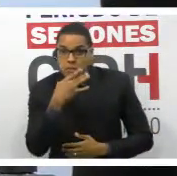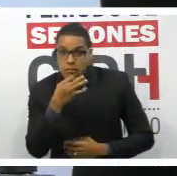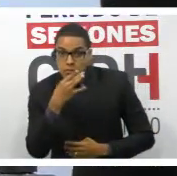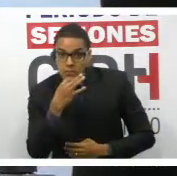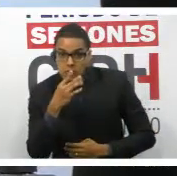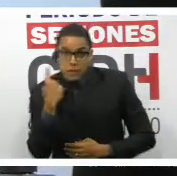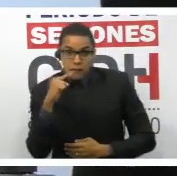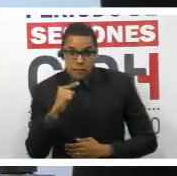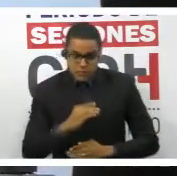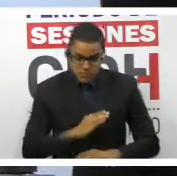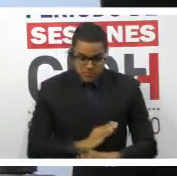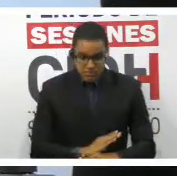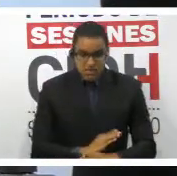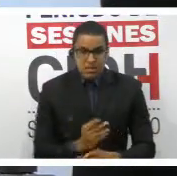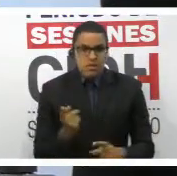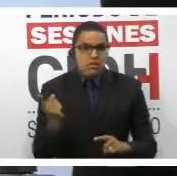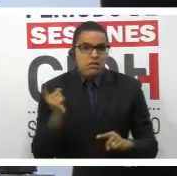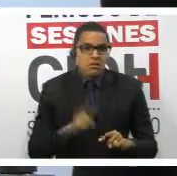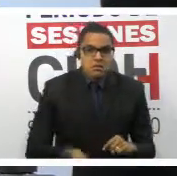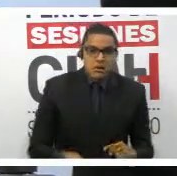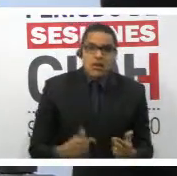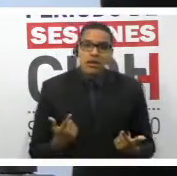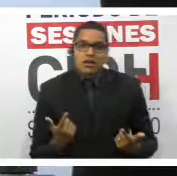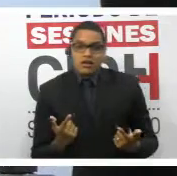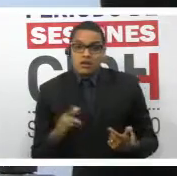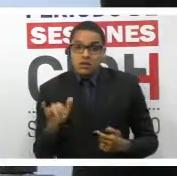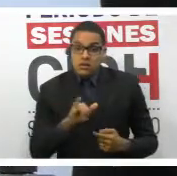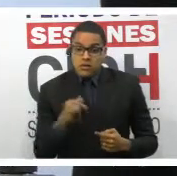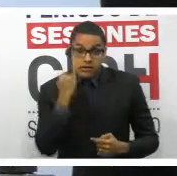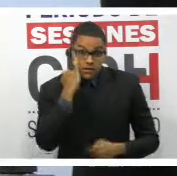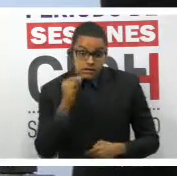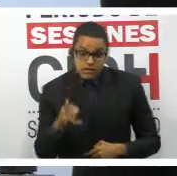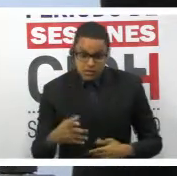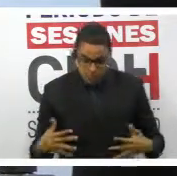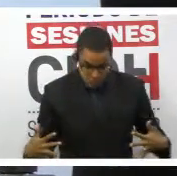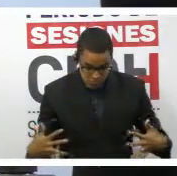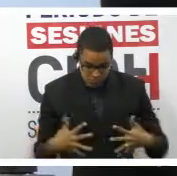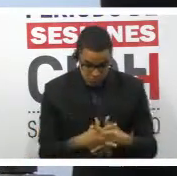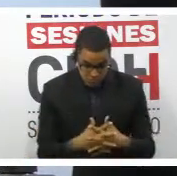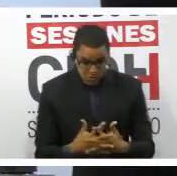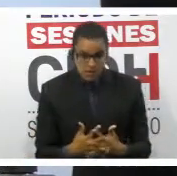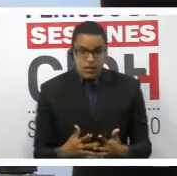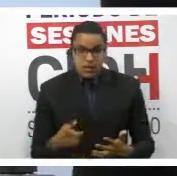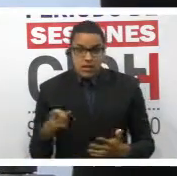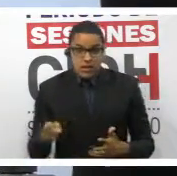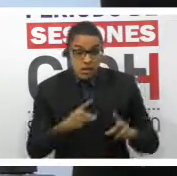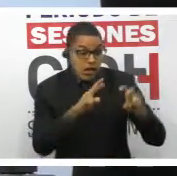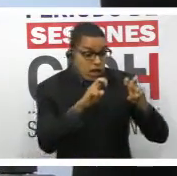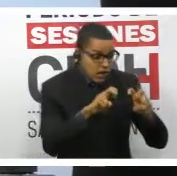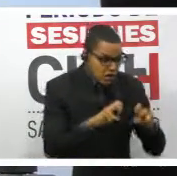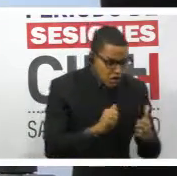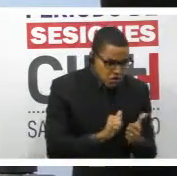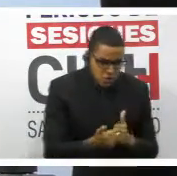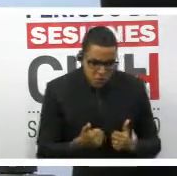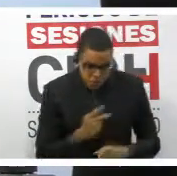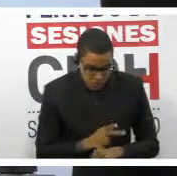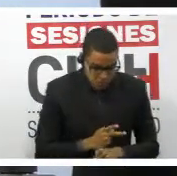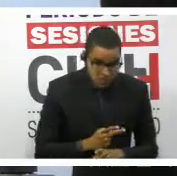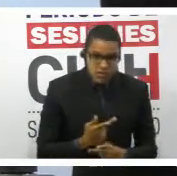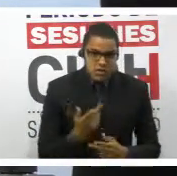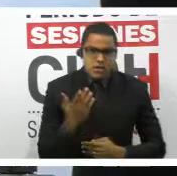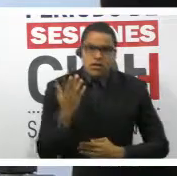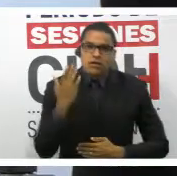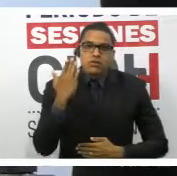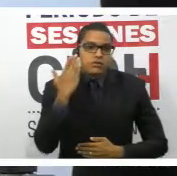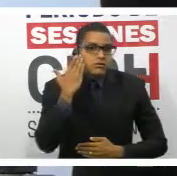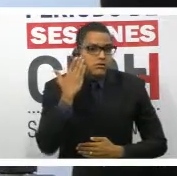tratamiento en el durante el embarazo también acceso a información y servicios en el en el parto después del